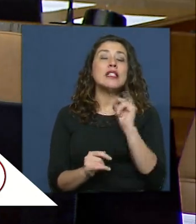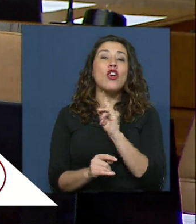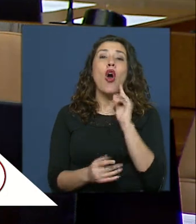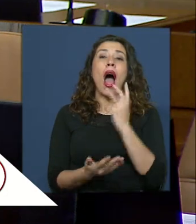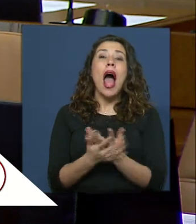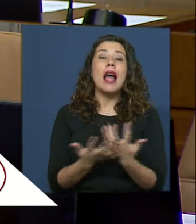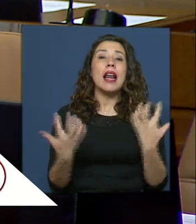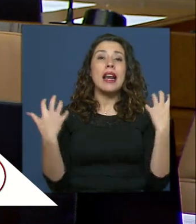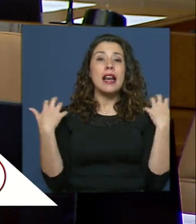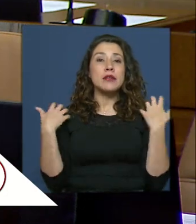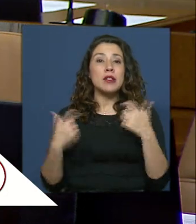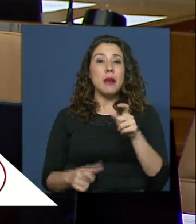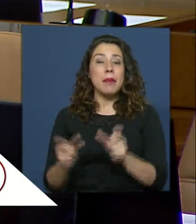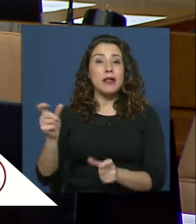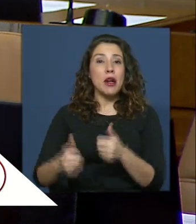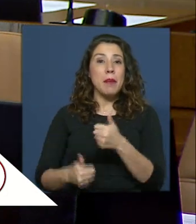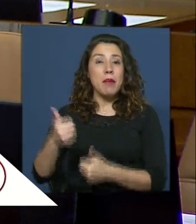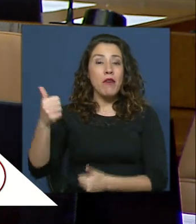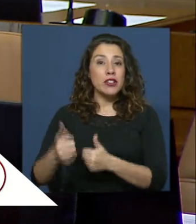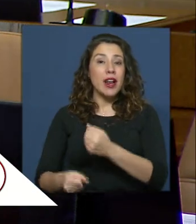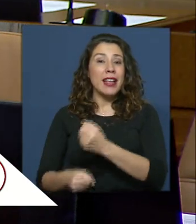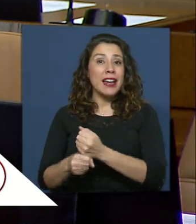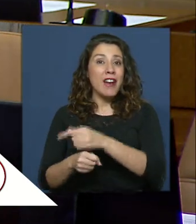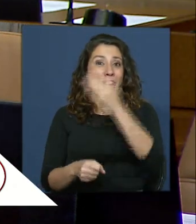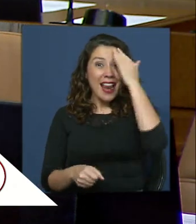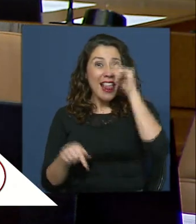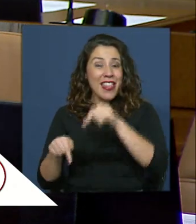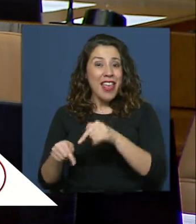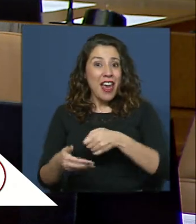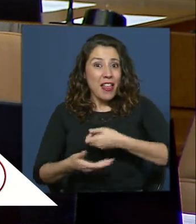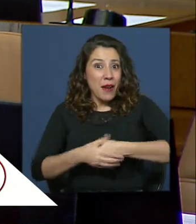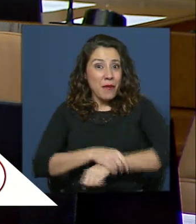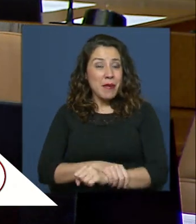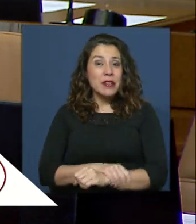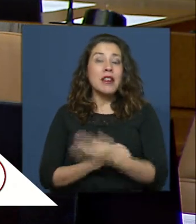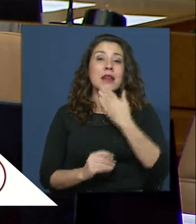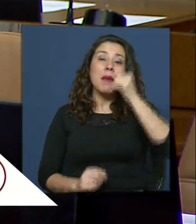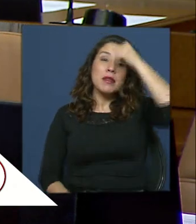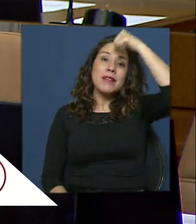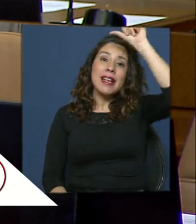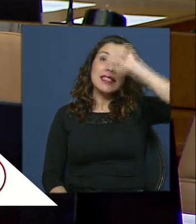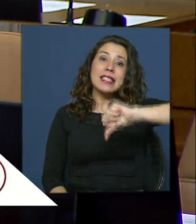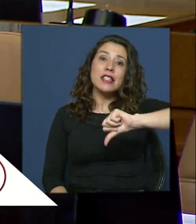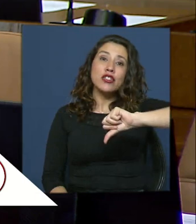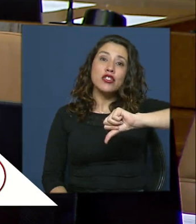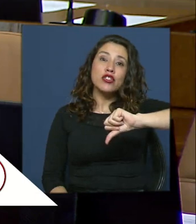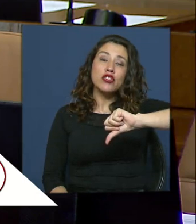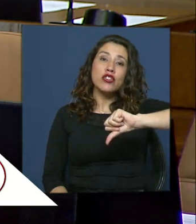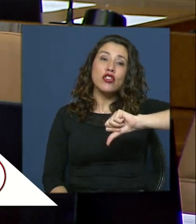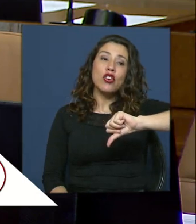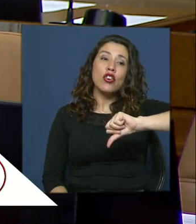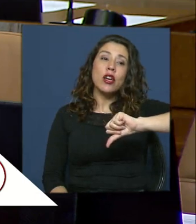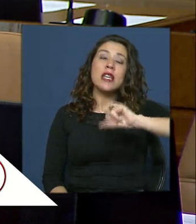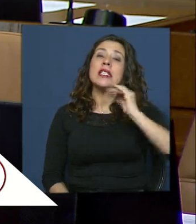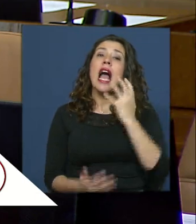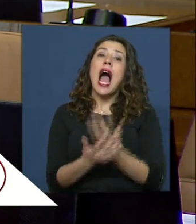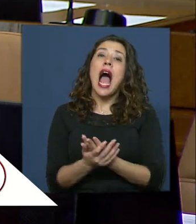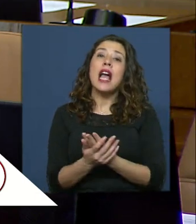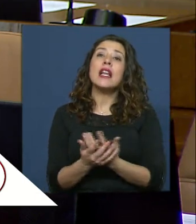existe responsabilidad de los profesionales médicos involucrados en el caso y las eventuales sanciones que proceden en el caso de